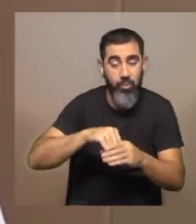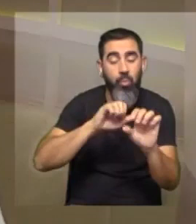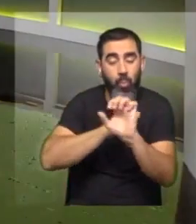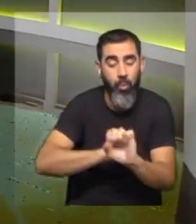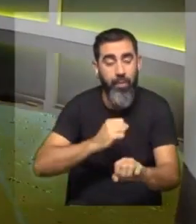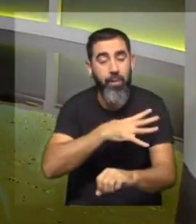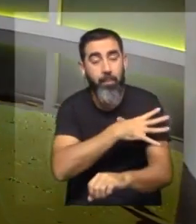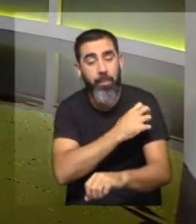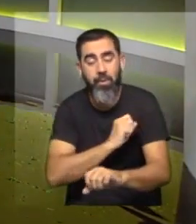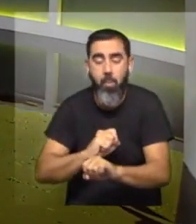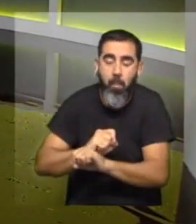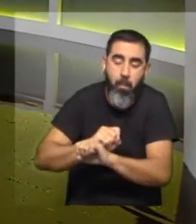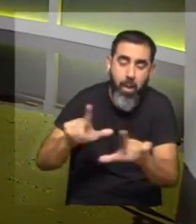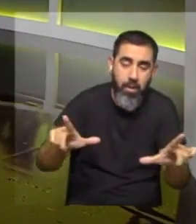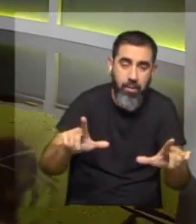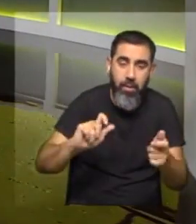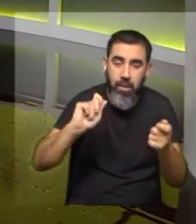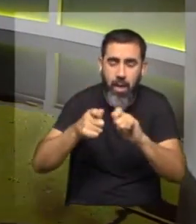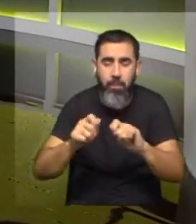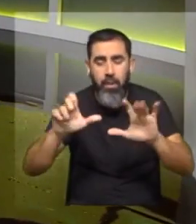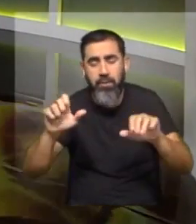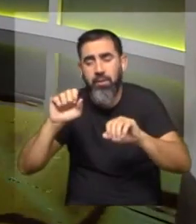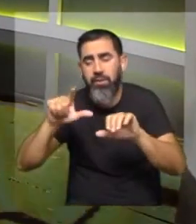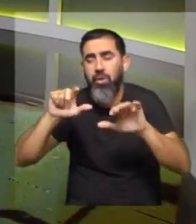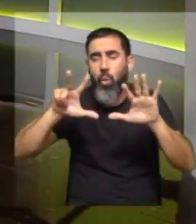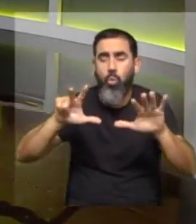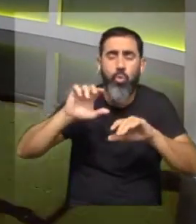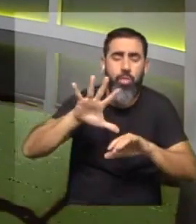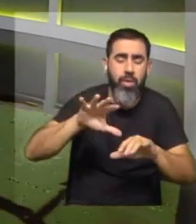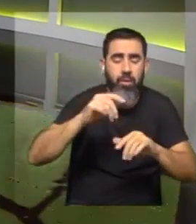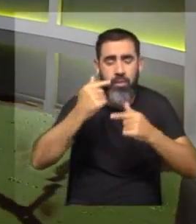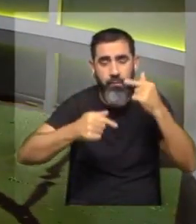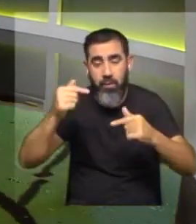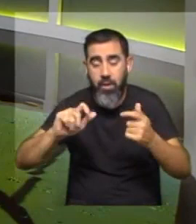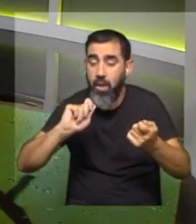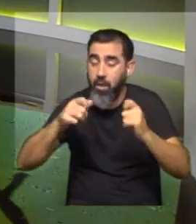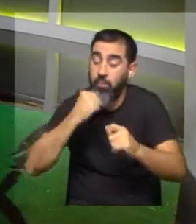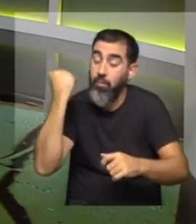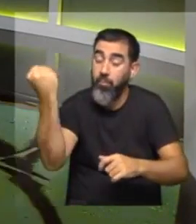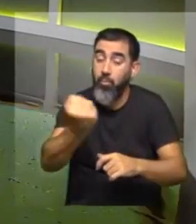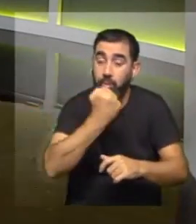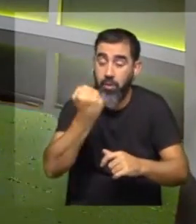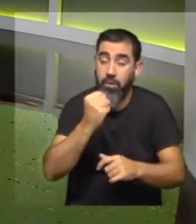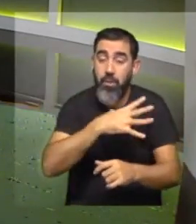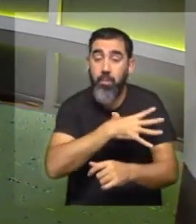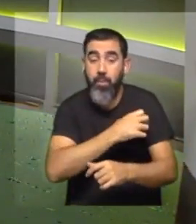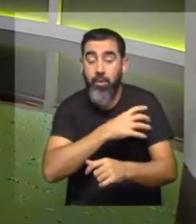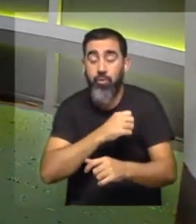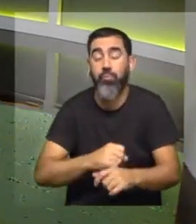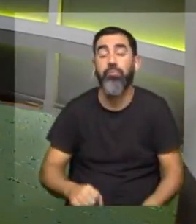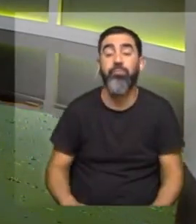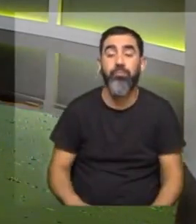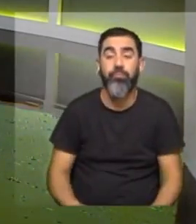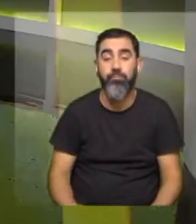que la medida de presión varíe en 6, 7, 8, 10, 15 milímetros, es decir, que cambie mucho la presión arterial por una medición